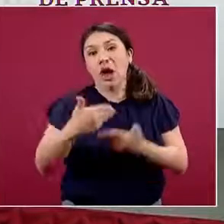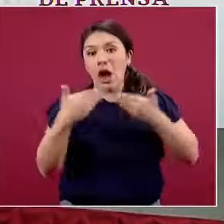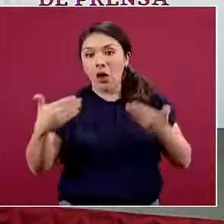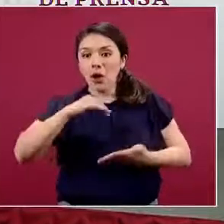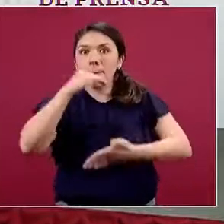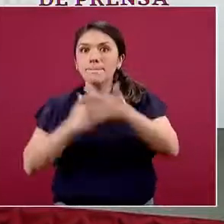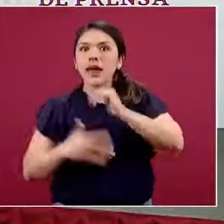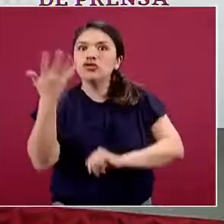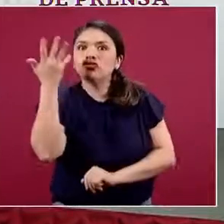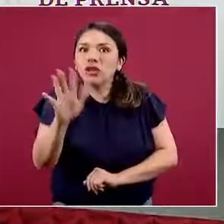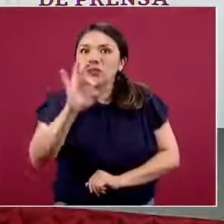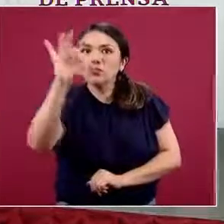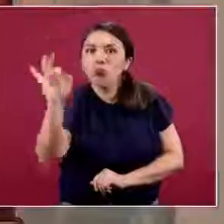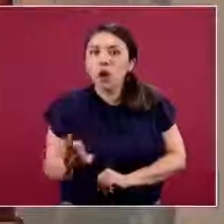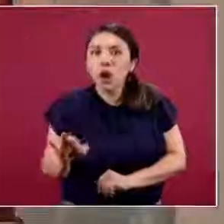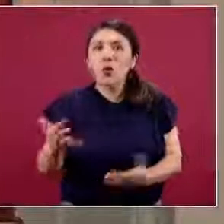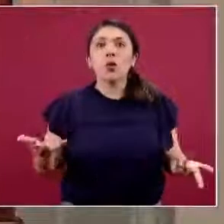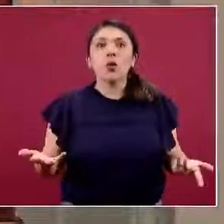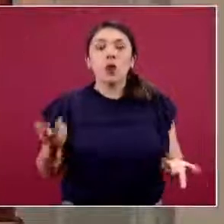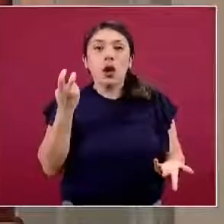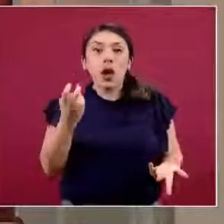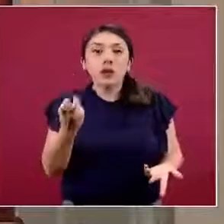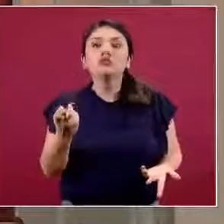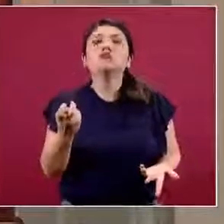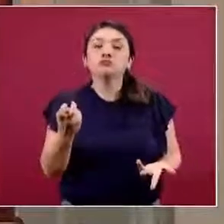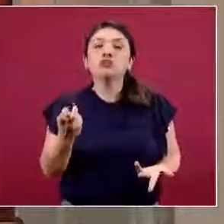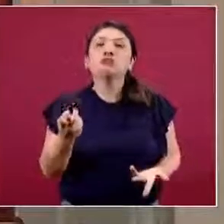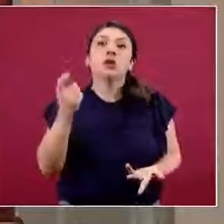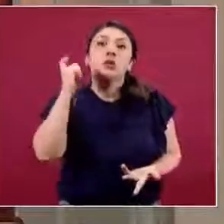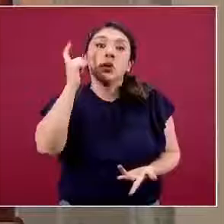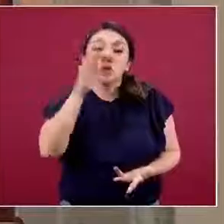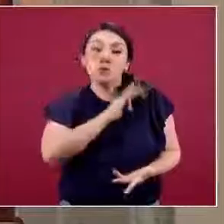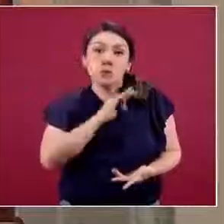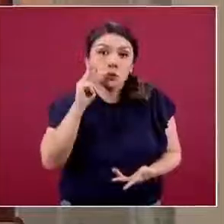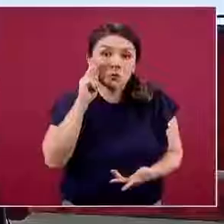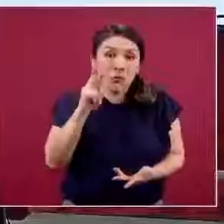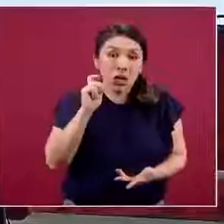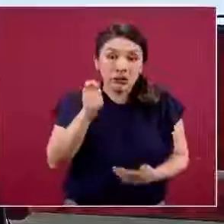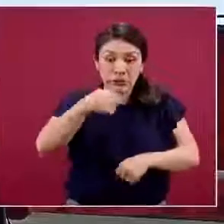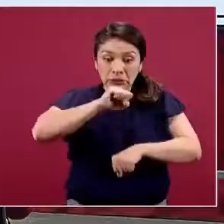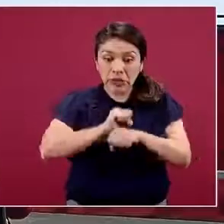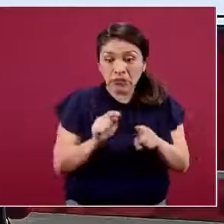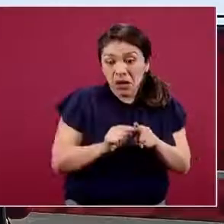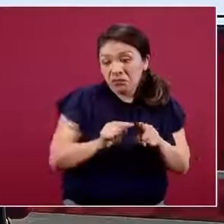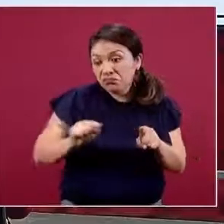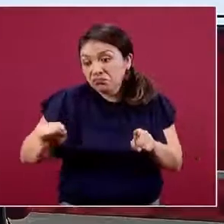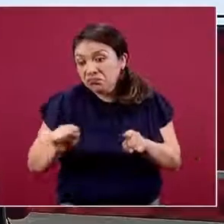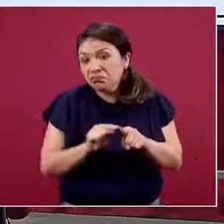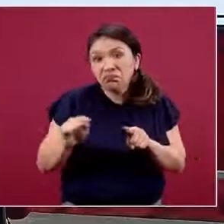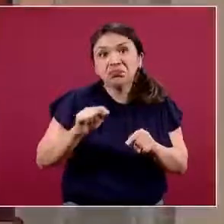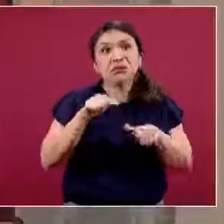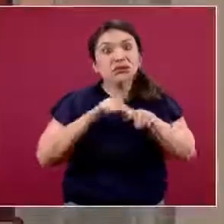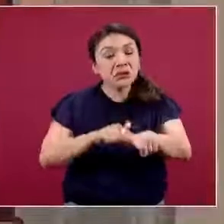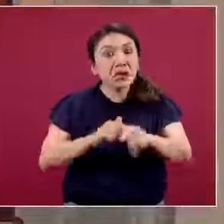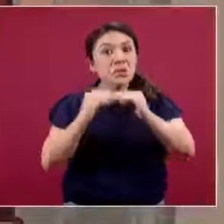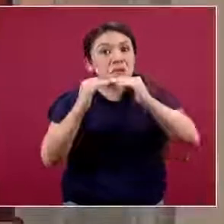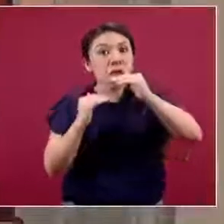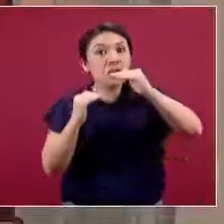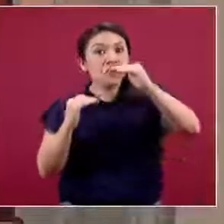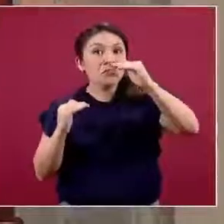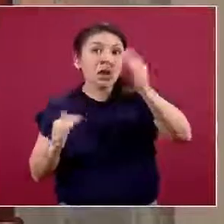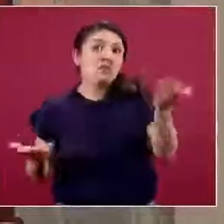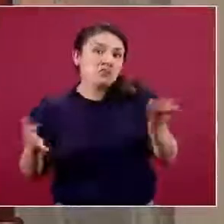con un descenso de menos 10%, por lo tanto la expectativa de que la semana pueda cerrar con un descenso mantenido es